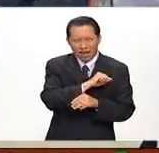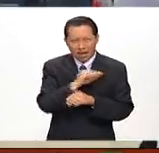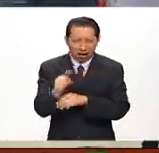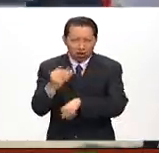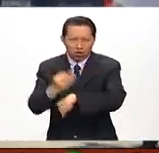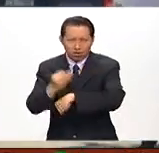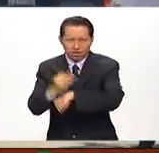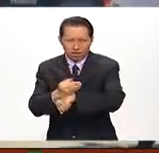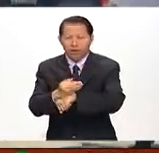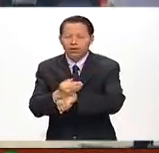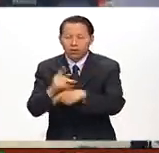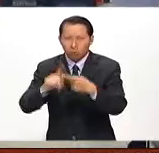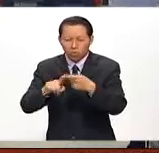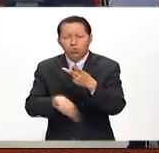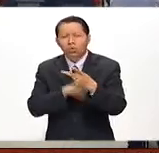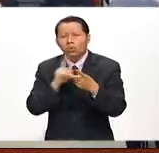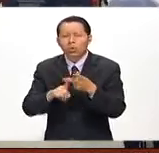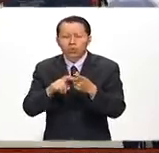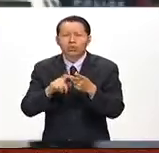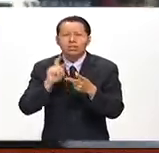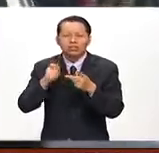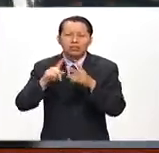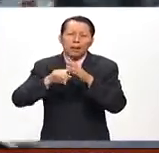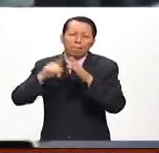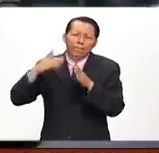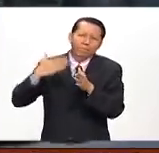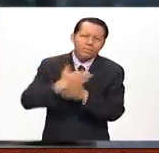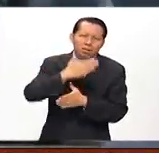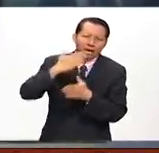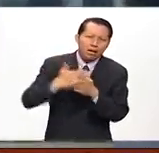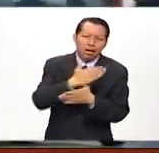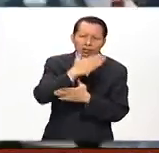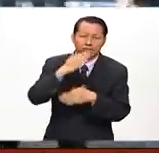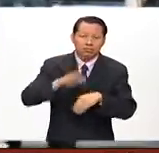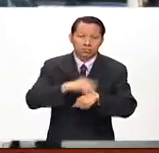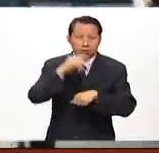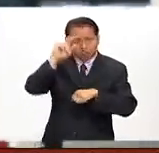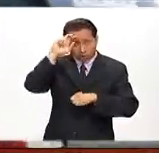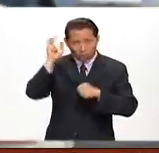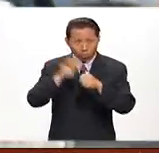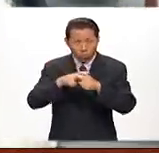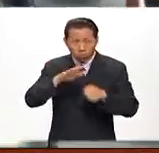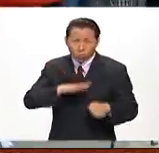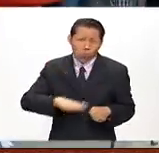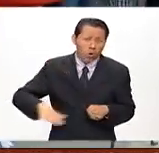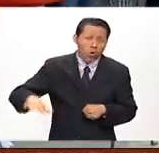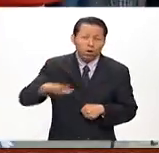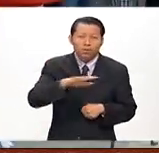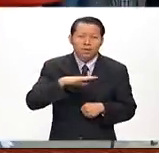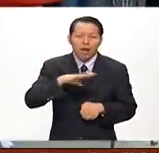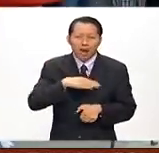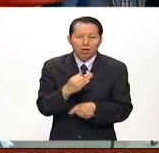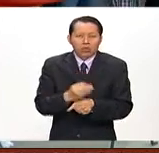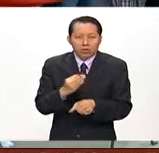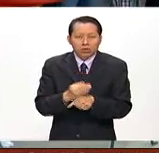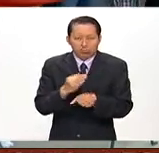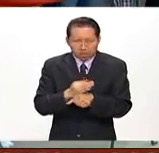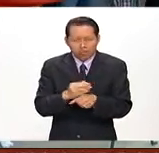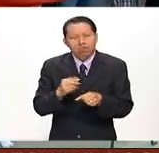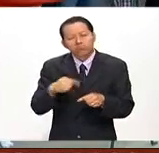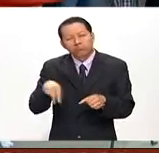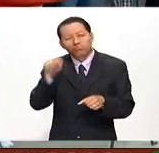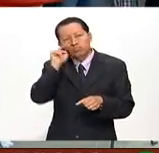replantear el tema de los migrantes. Europa, el trasfondo que podemos encontrar en esto justamente es el